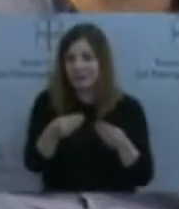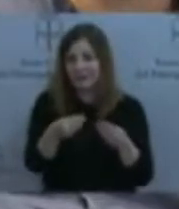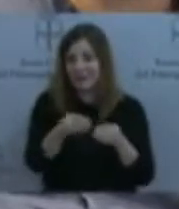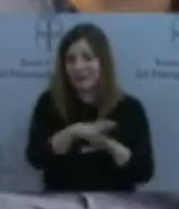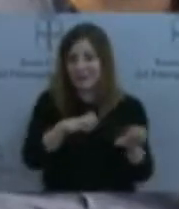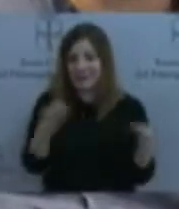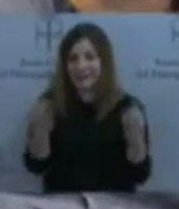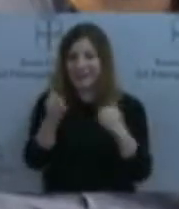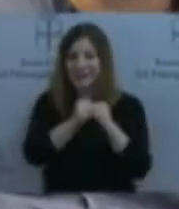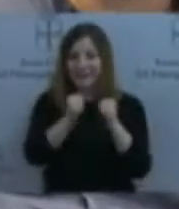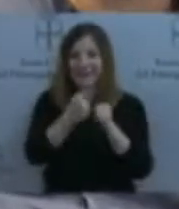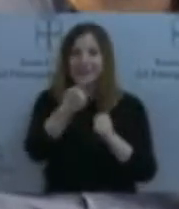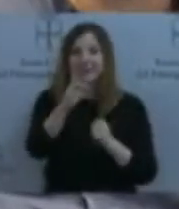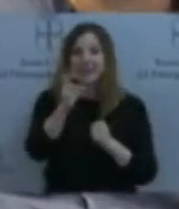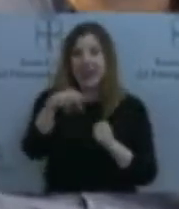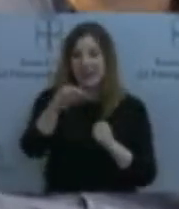caliza.